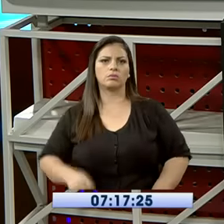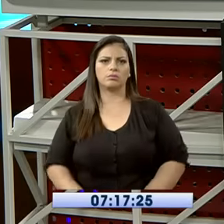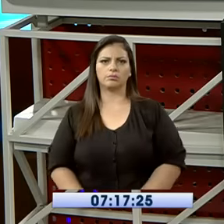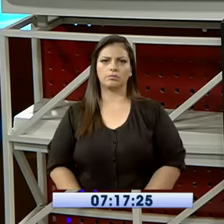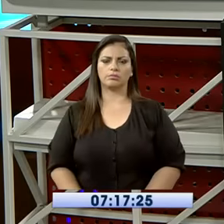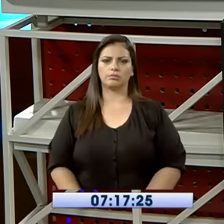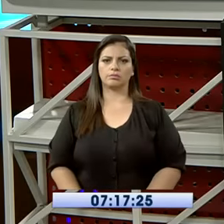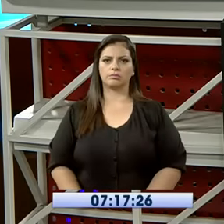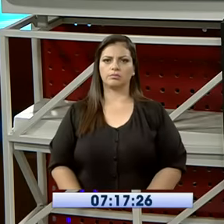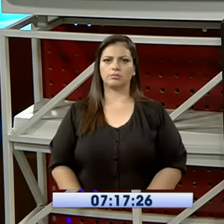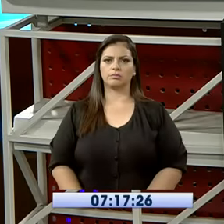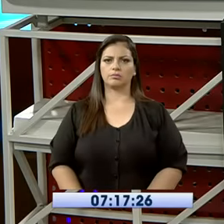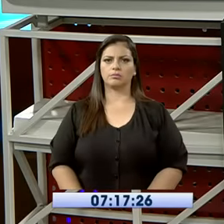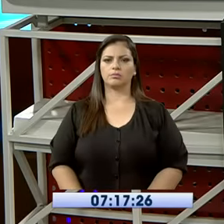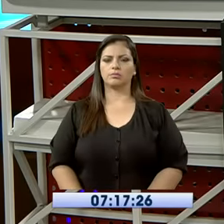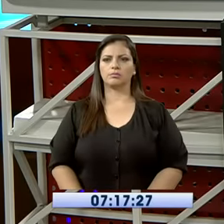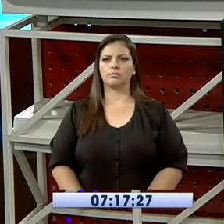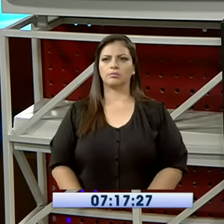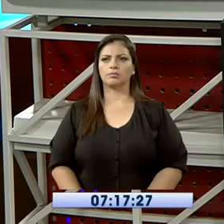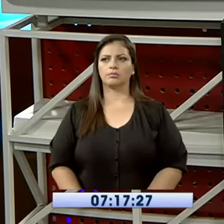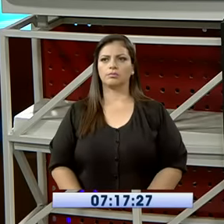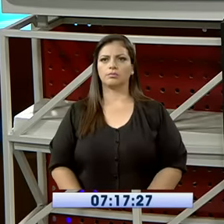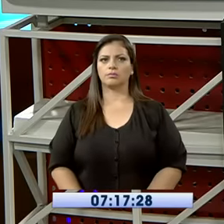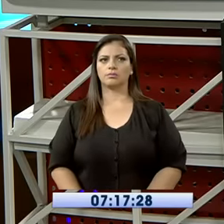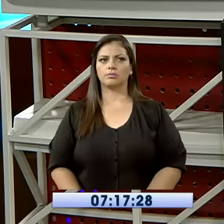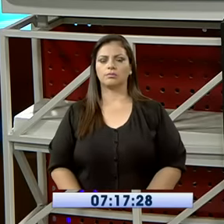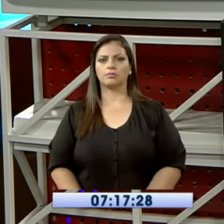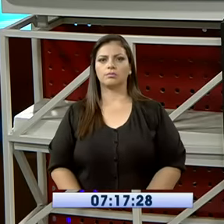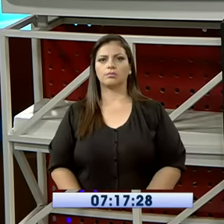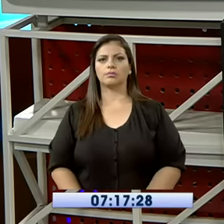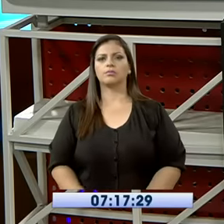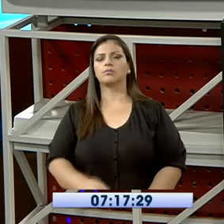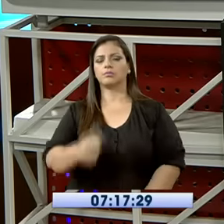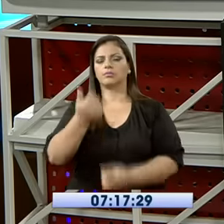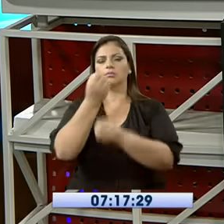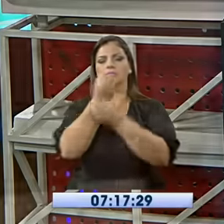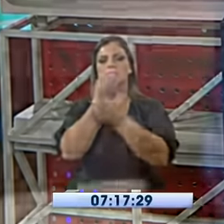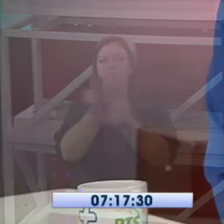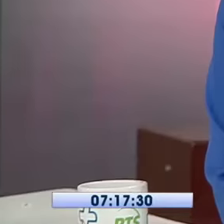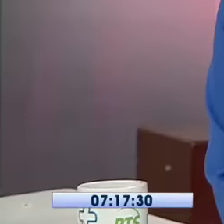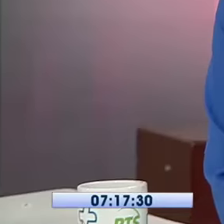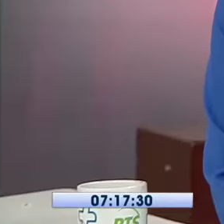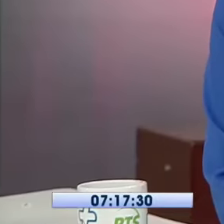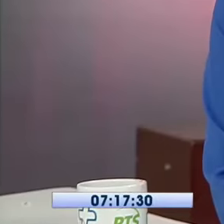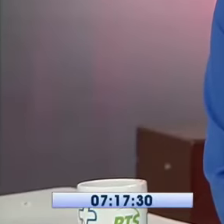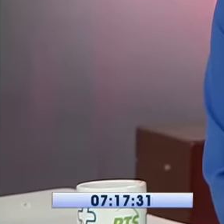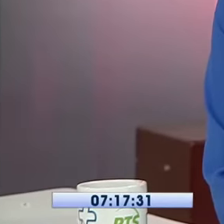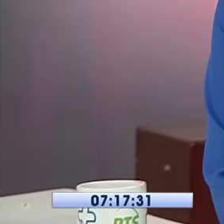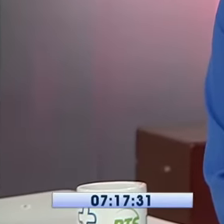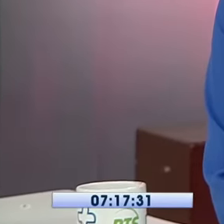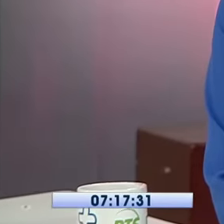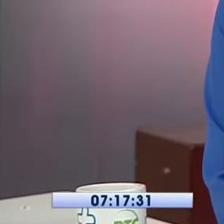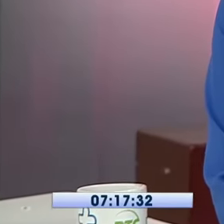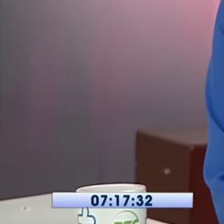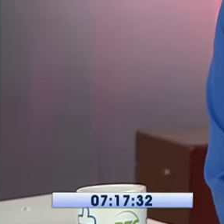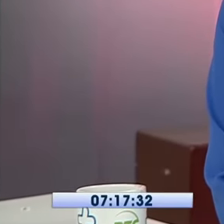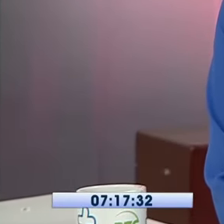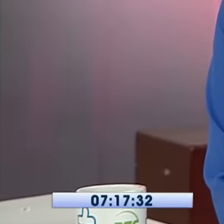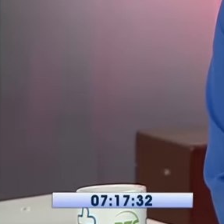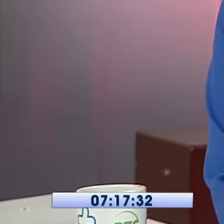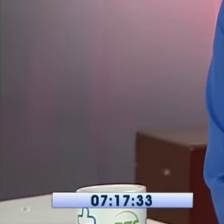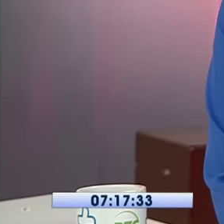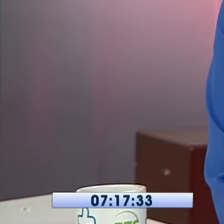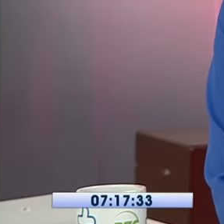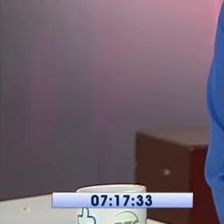Bien, vamos ahora con otra información para contarles que una mujer denunció a su conviviente a quien